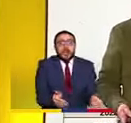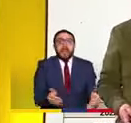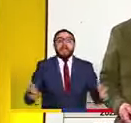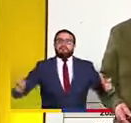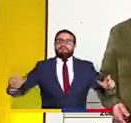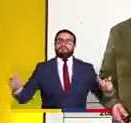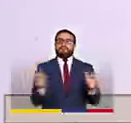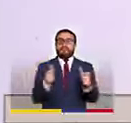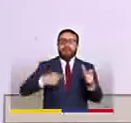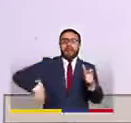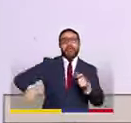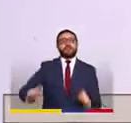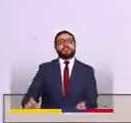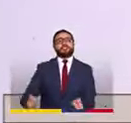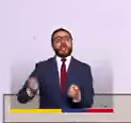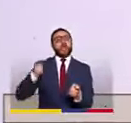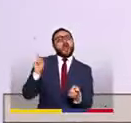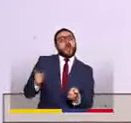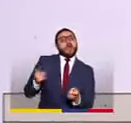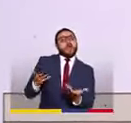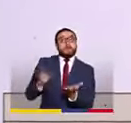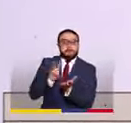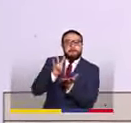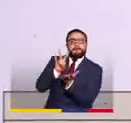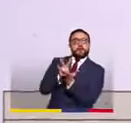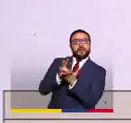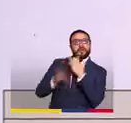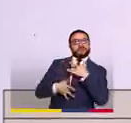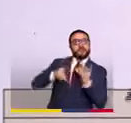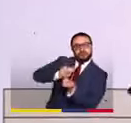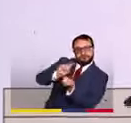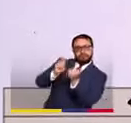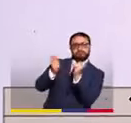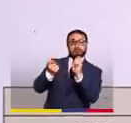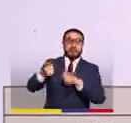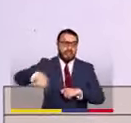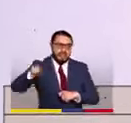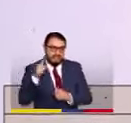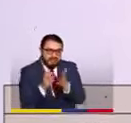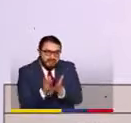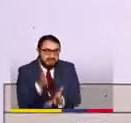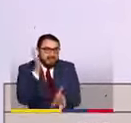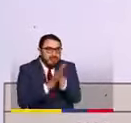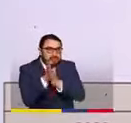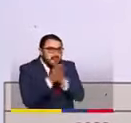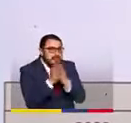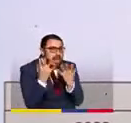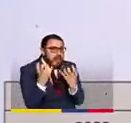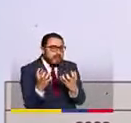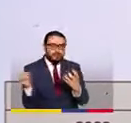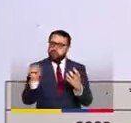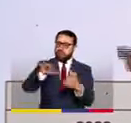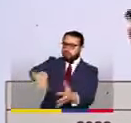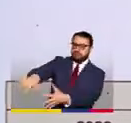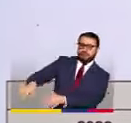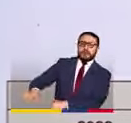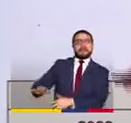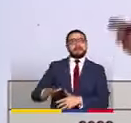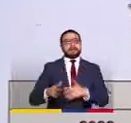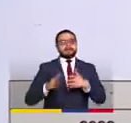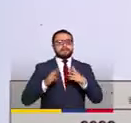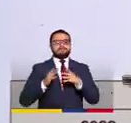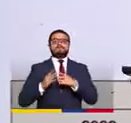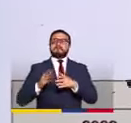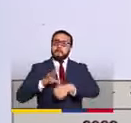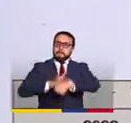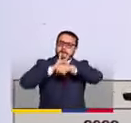cambia el modelo de salud, porque no se lo dejamos a la codicia, sino que hay una responsabilidad